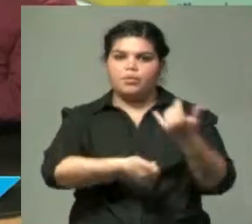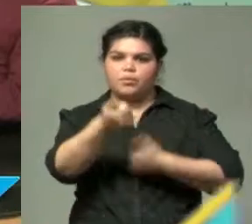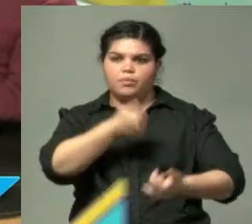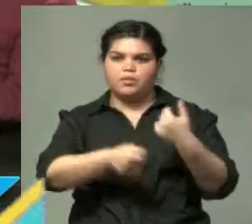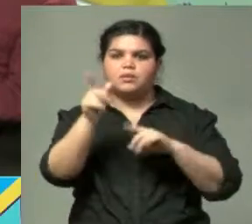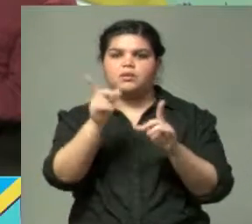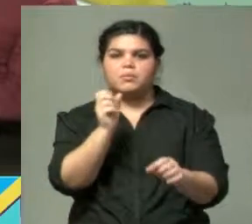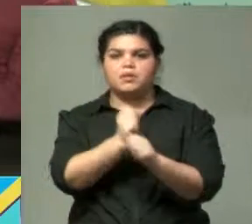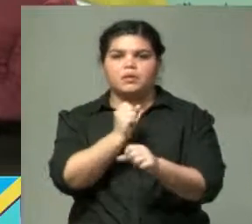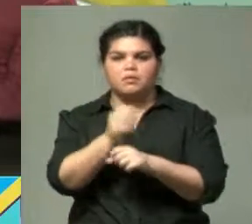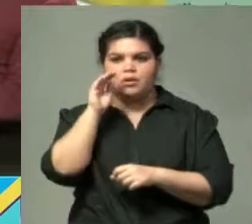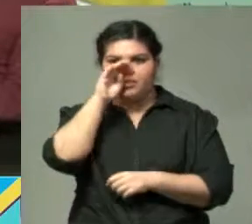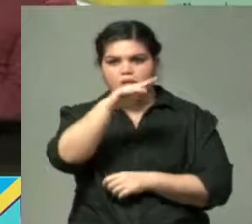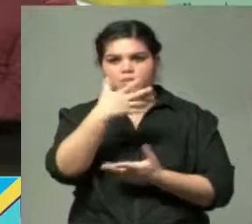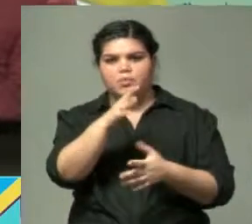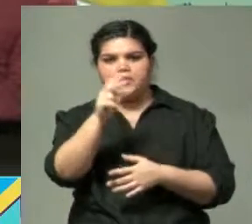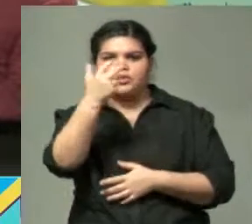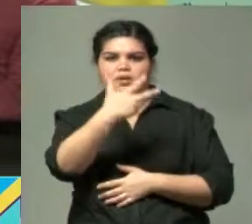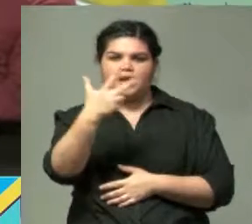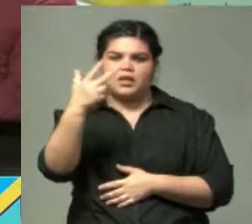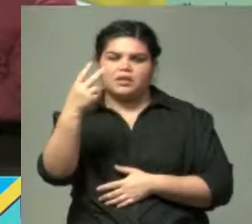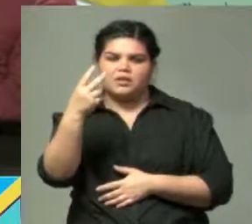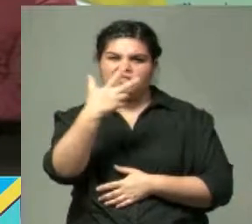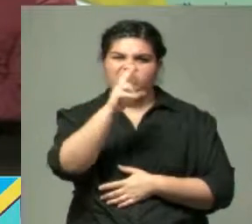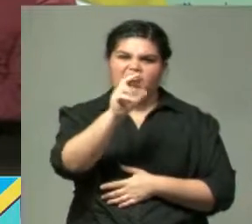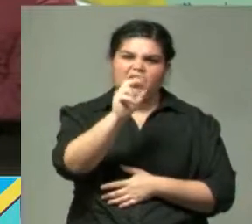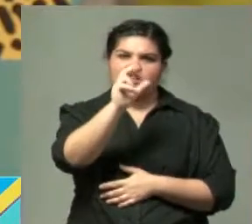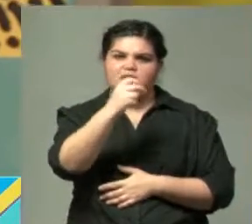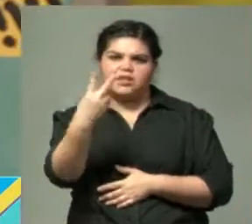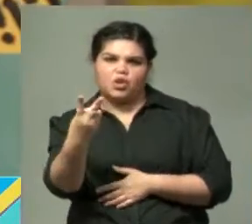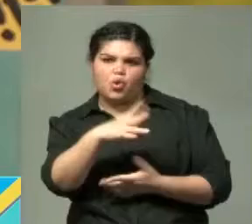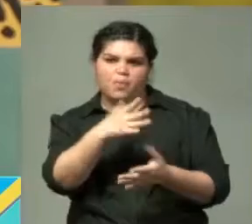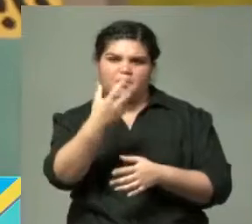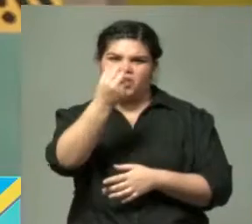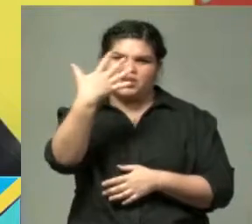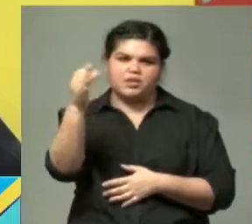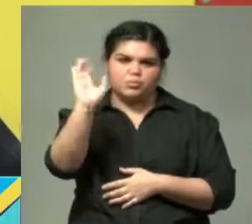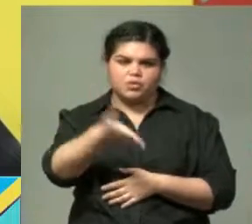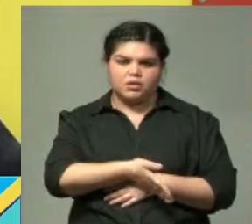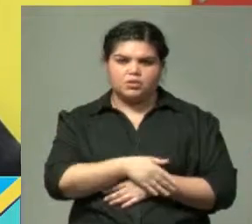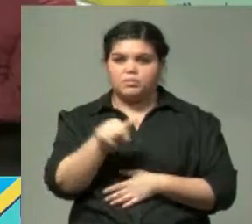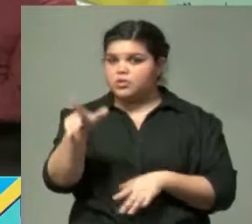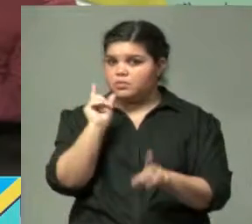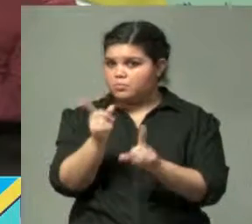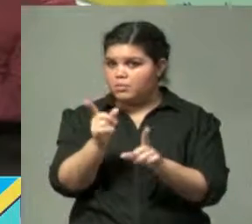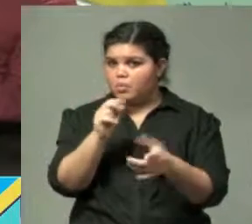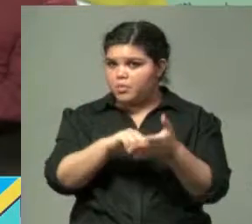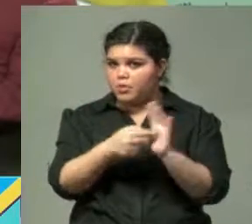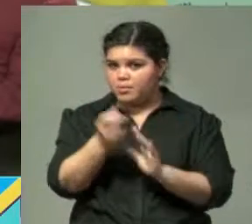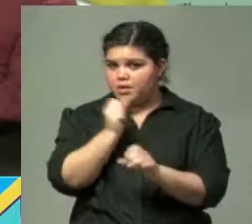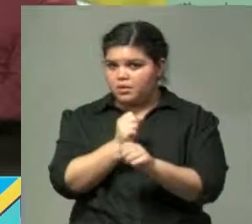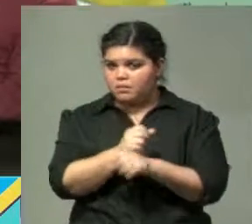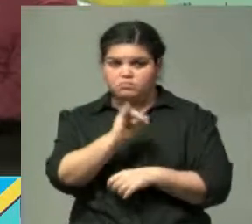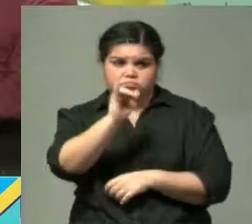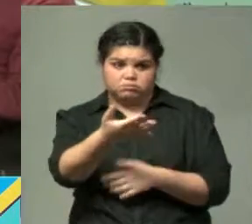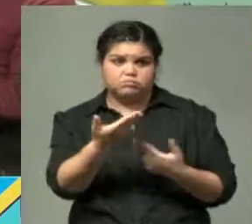trabajo en negro, donde tenemos un 30, 32, 25%, que es un espanto. Pero forma parte del problema de empleo, digamos. ¿Verdad? ¿Qué te esto. parece? Ujú. Que